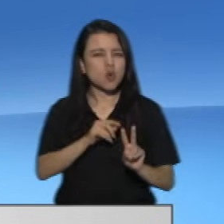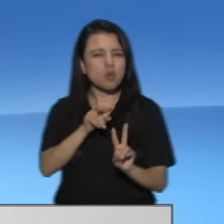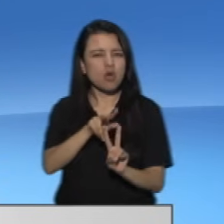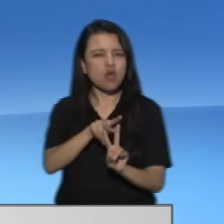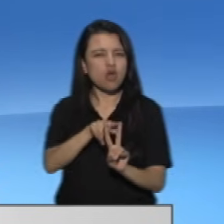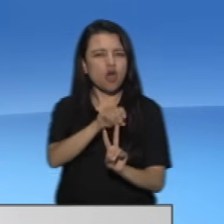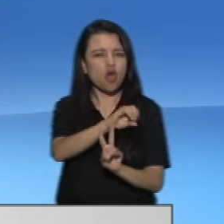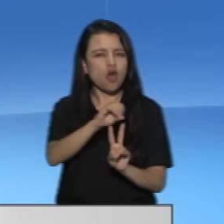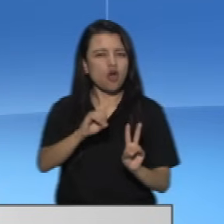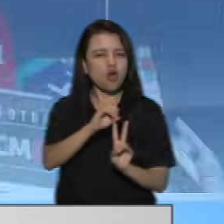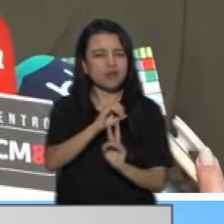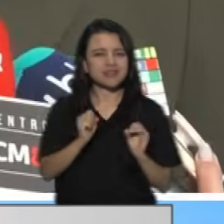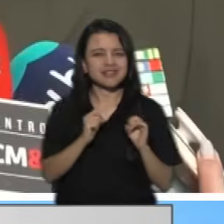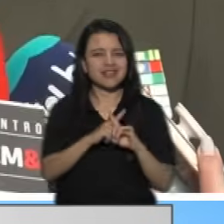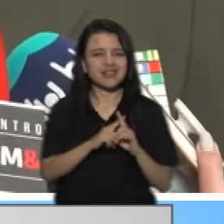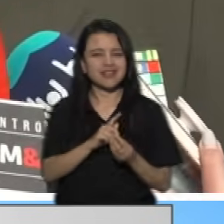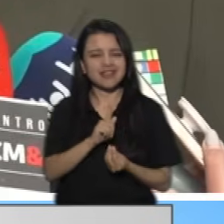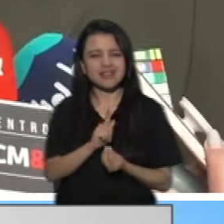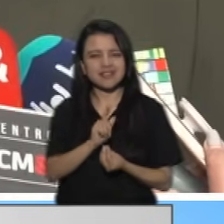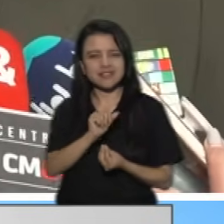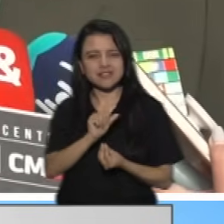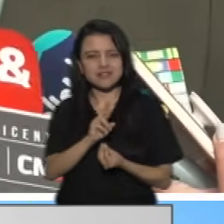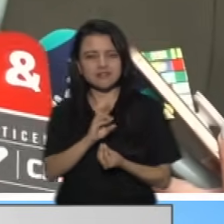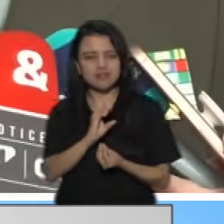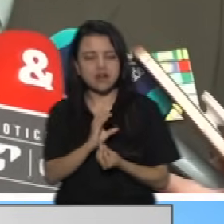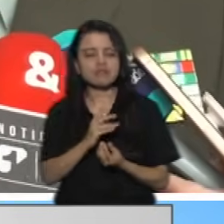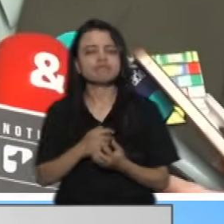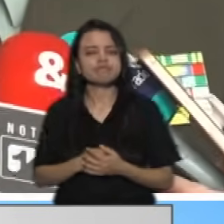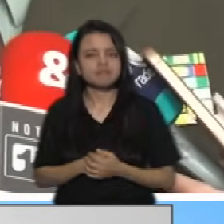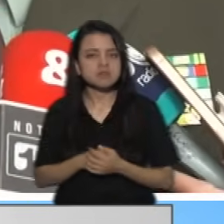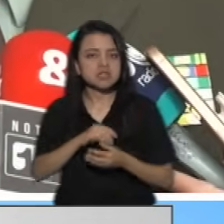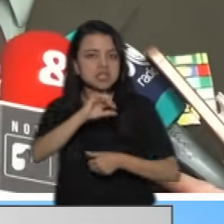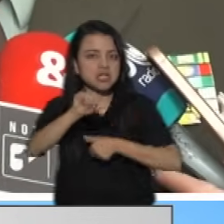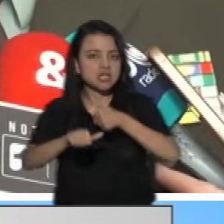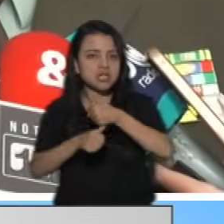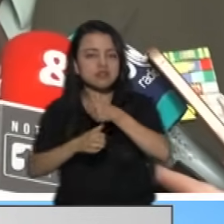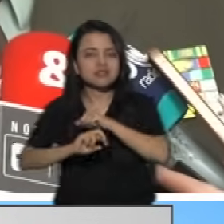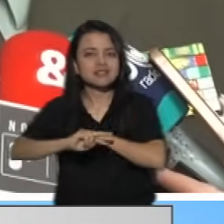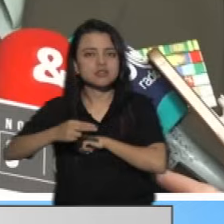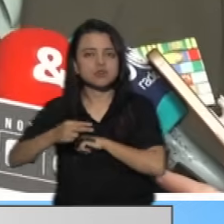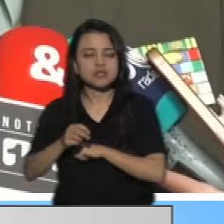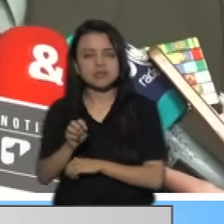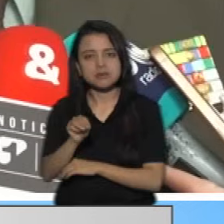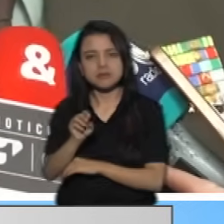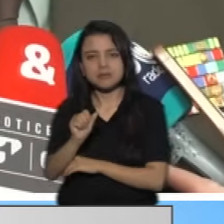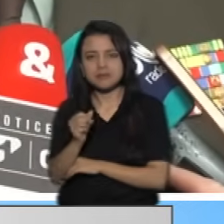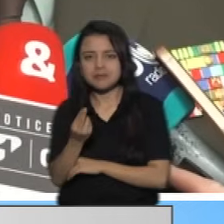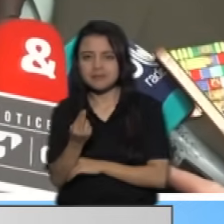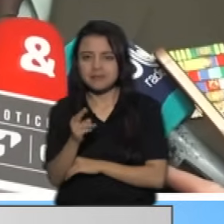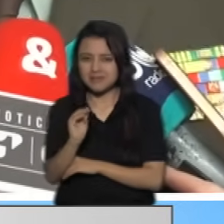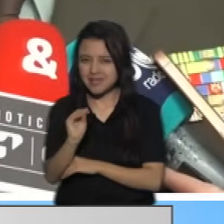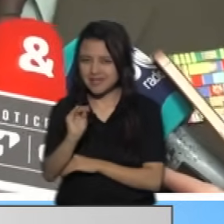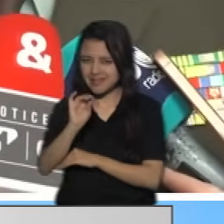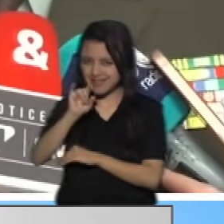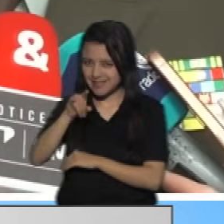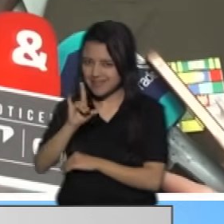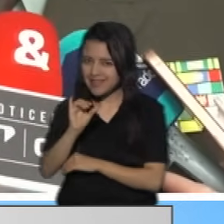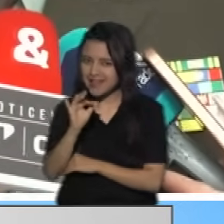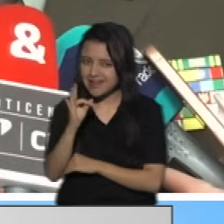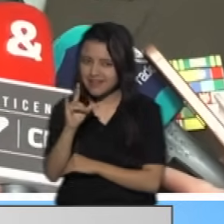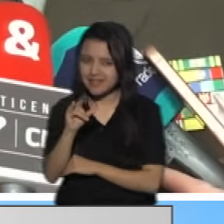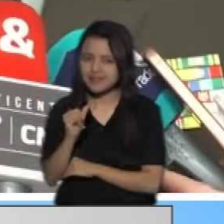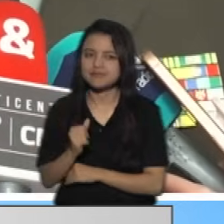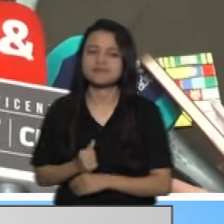Marquetalia. Ya tenemos información que la inteligencia y la policía judicial están ampliando. Hay 2